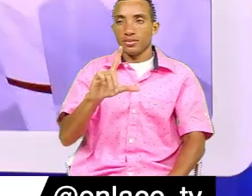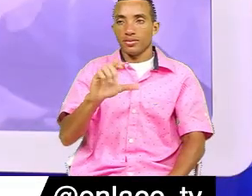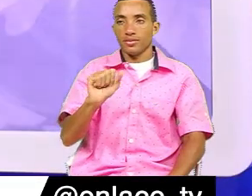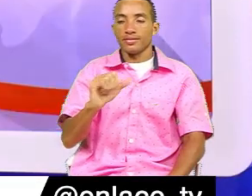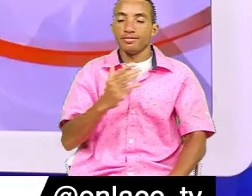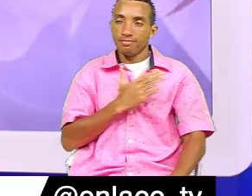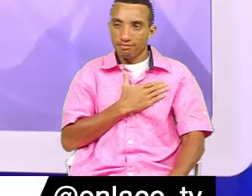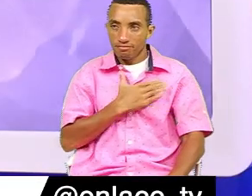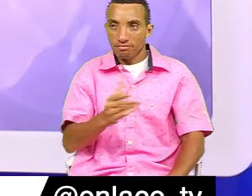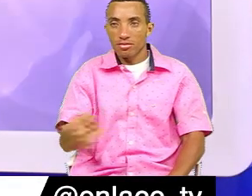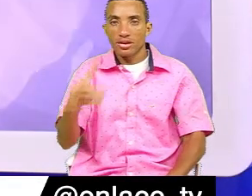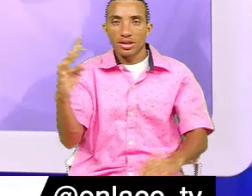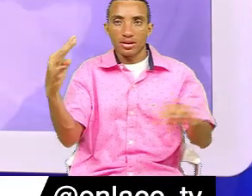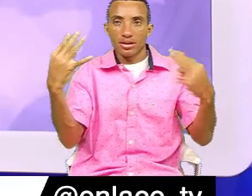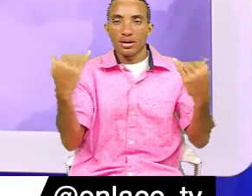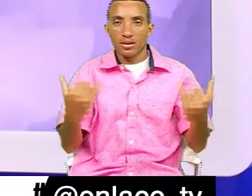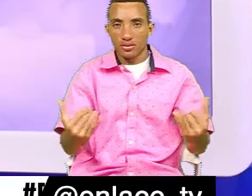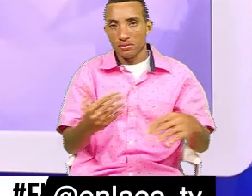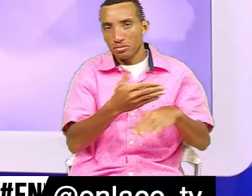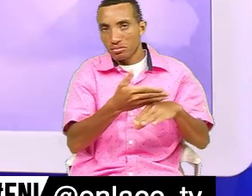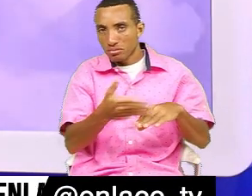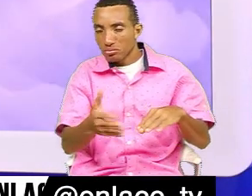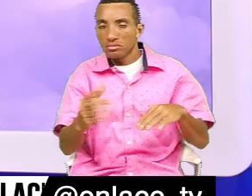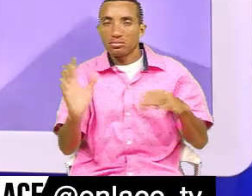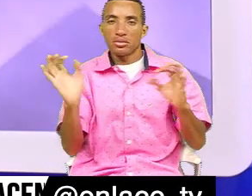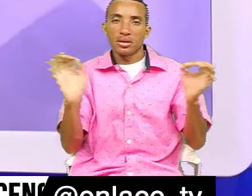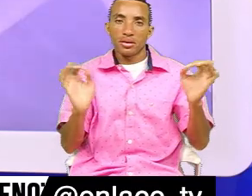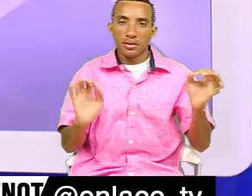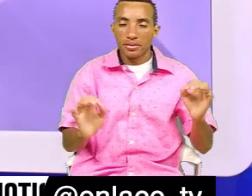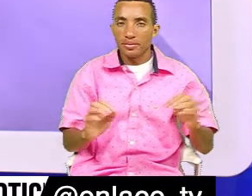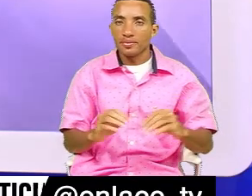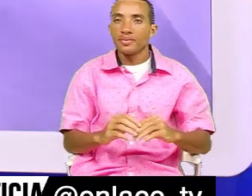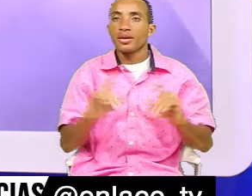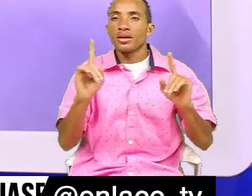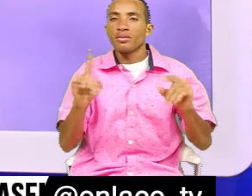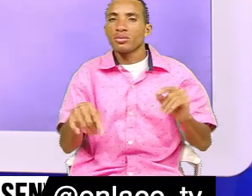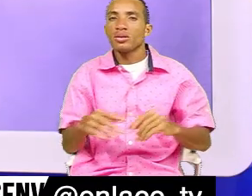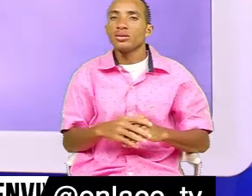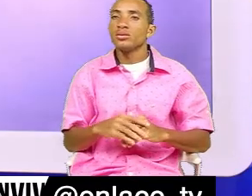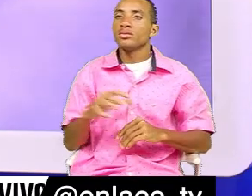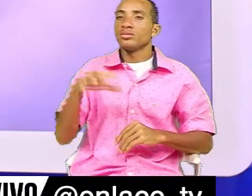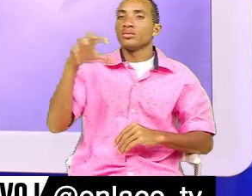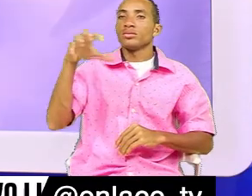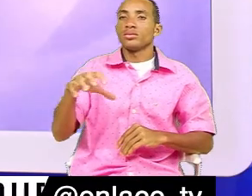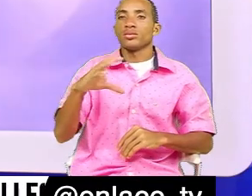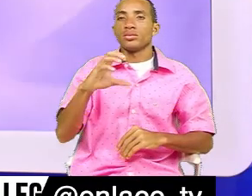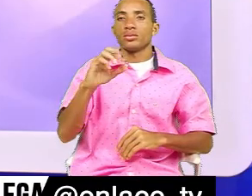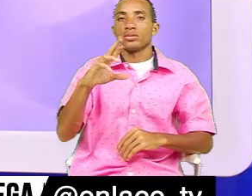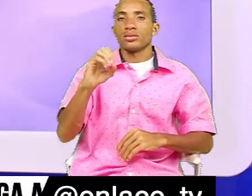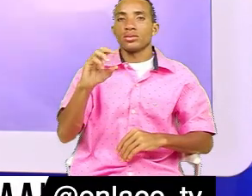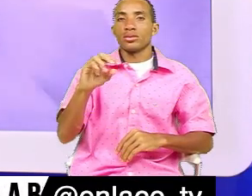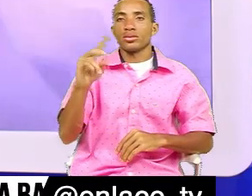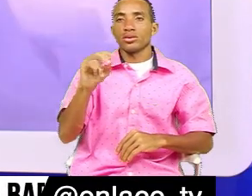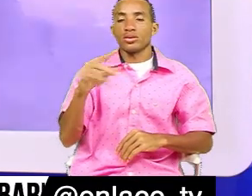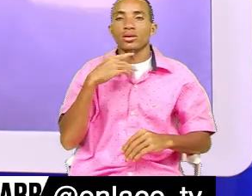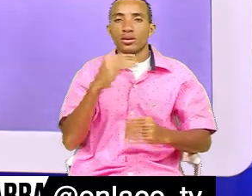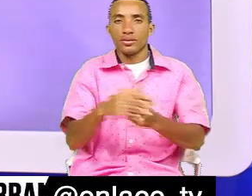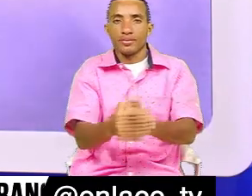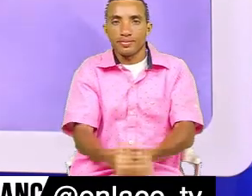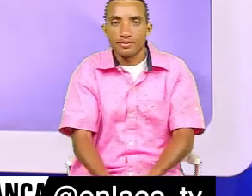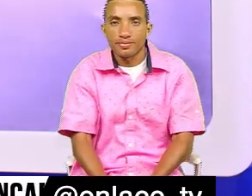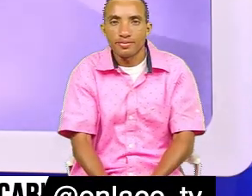los televidentes. En minutos hablaremos de la organización que por estos días está haciendo el equipo Cronos de baloncesto, de voleibol,